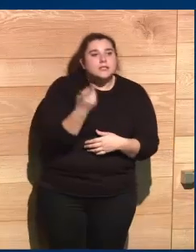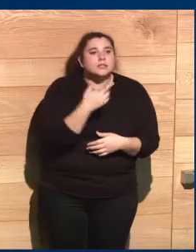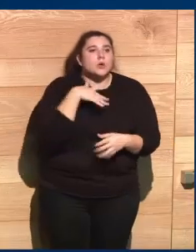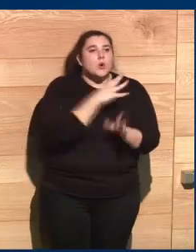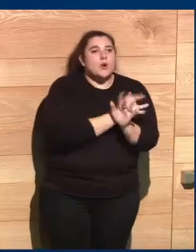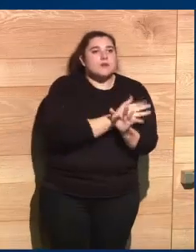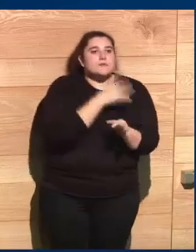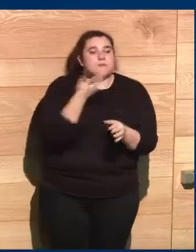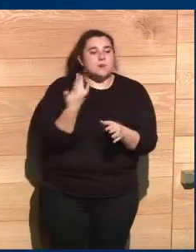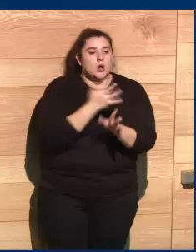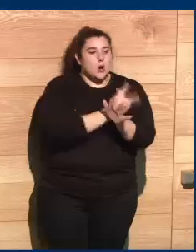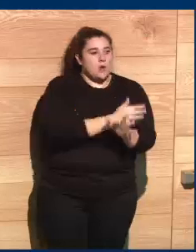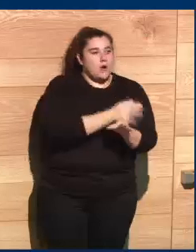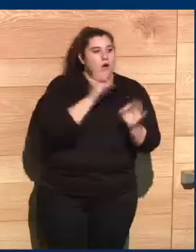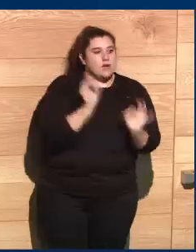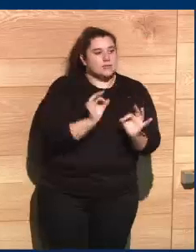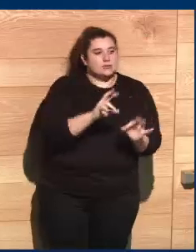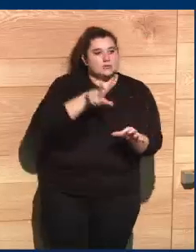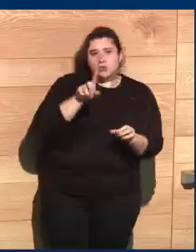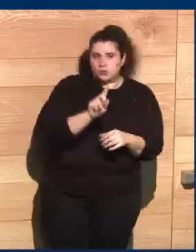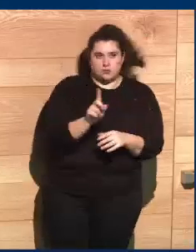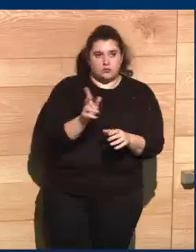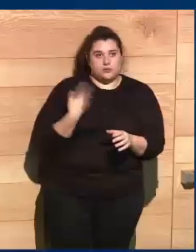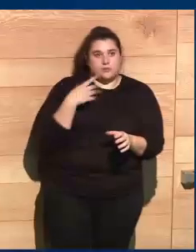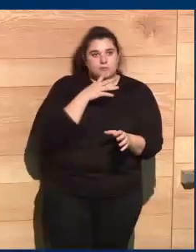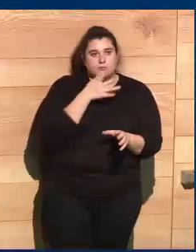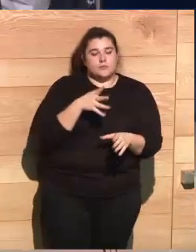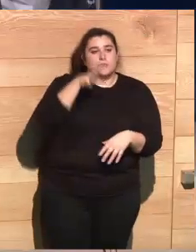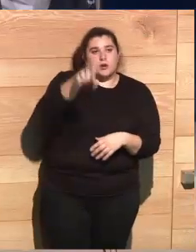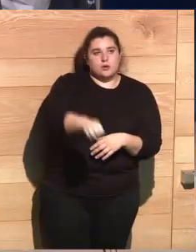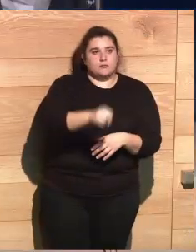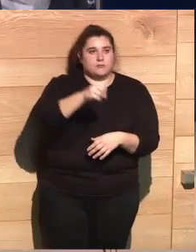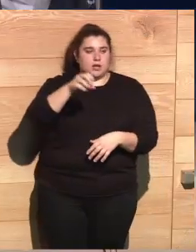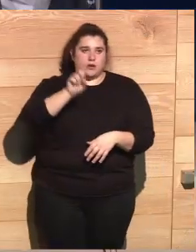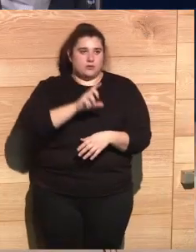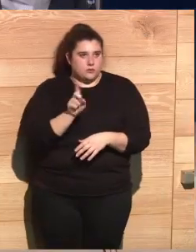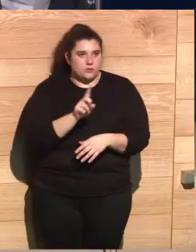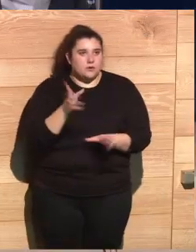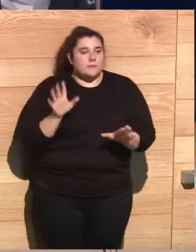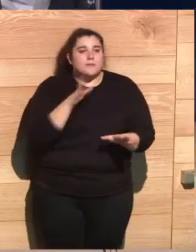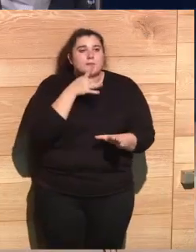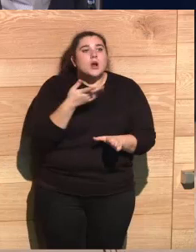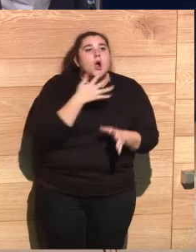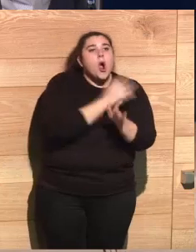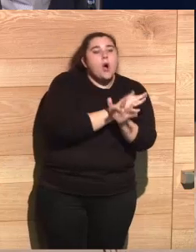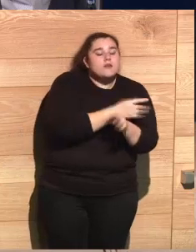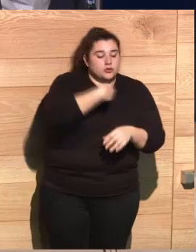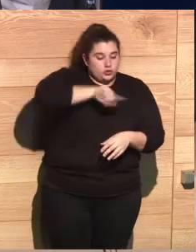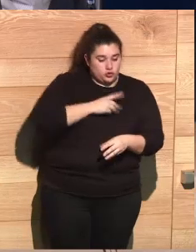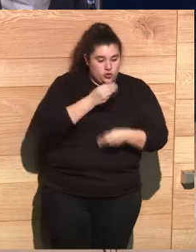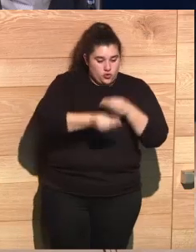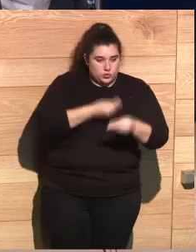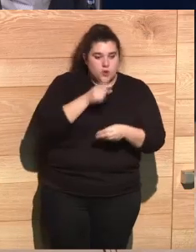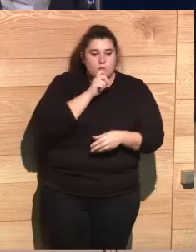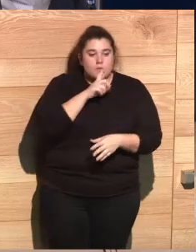sean formalmente objetos que digamos, ¡ajá! Es un juego, viene en una caja y lo compramos en la sección de juegos, sino porque jugamos con ellos. Y la cuestión